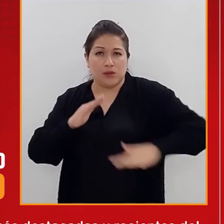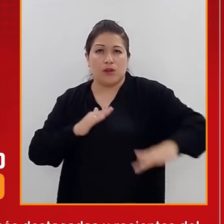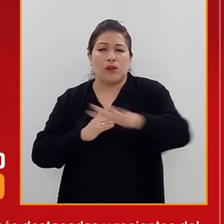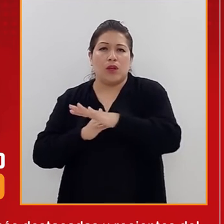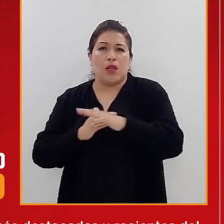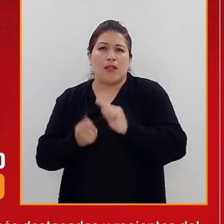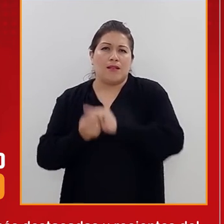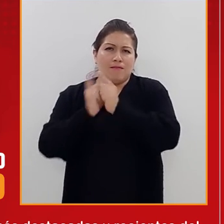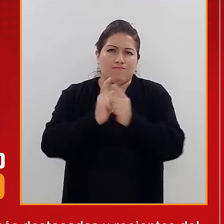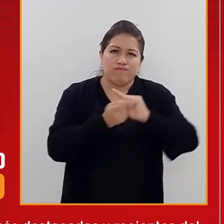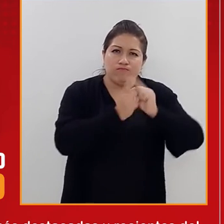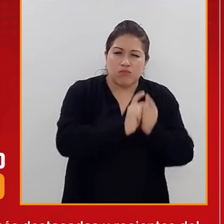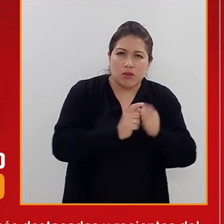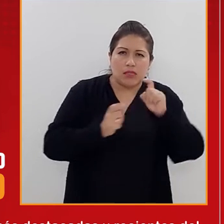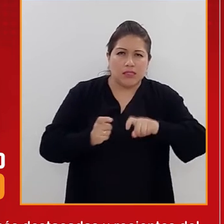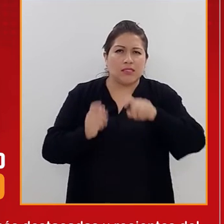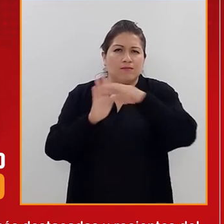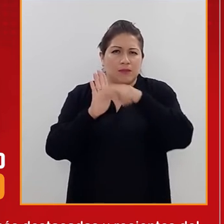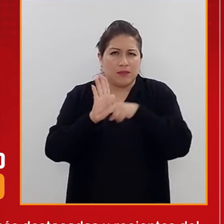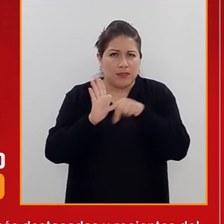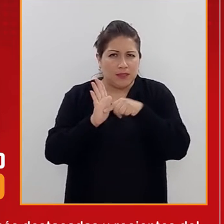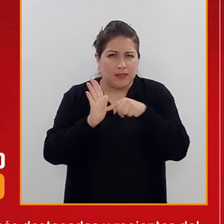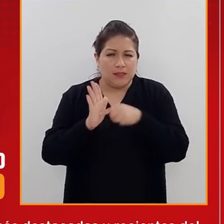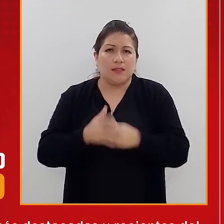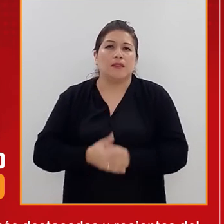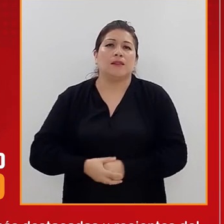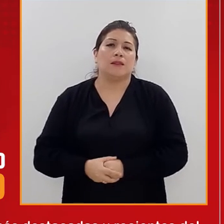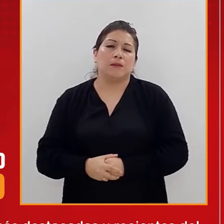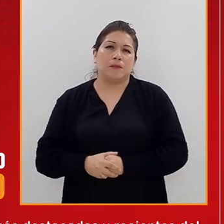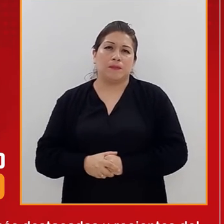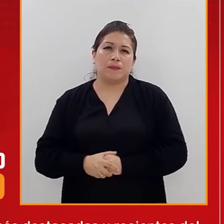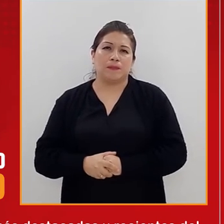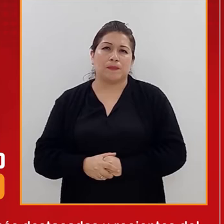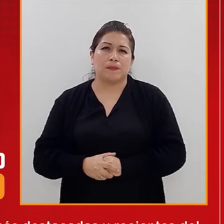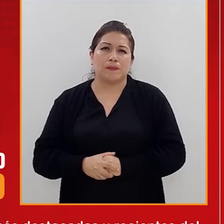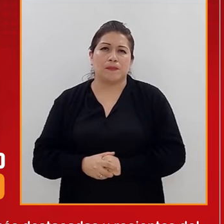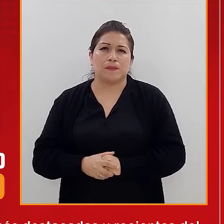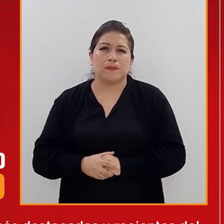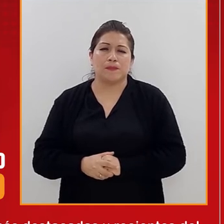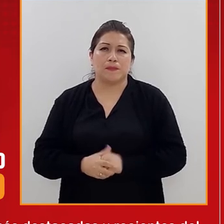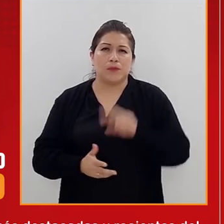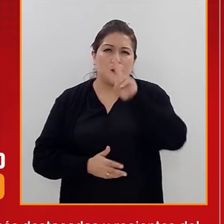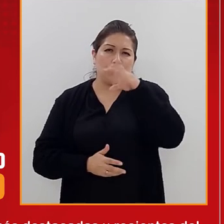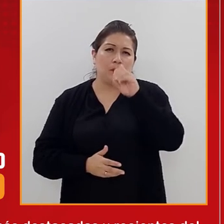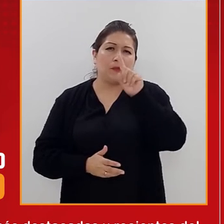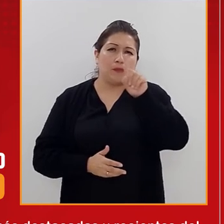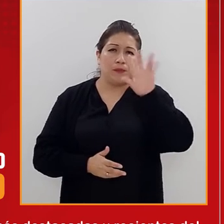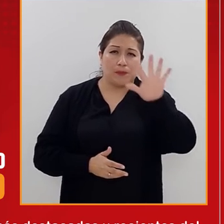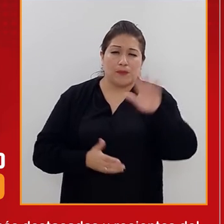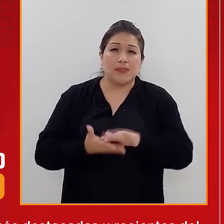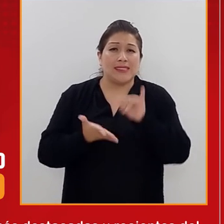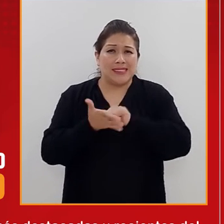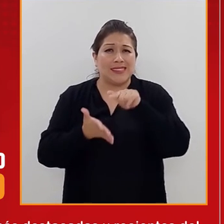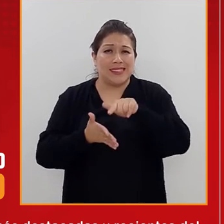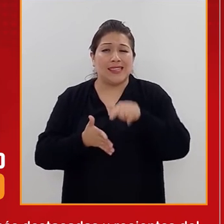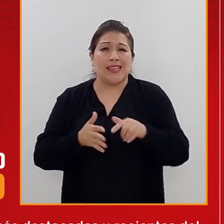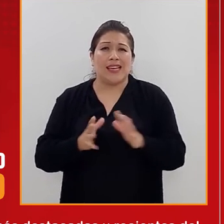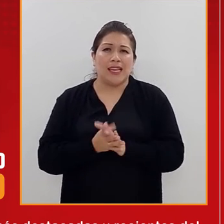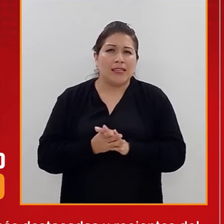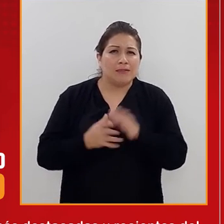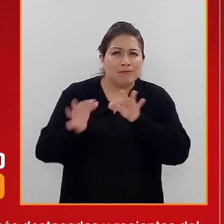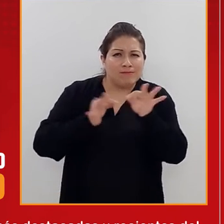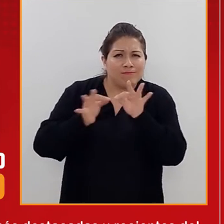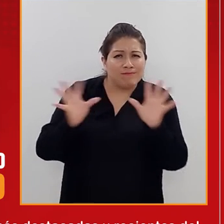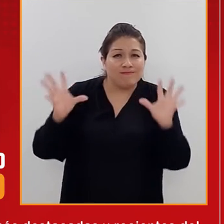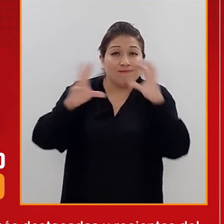de la sociedad, que se traducen en barreras discapacitantes. Salomón y Bregaglio, 2015. En